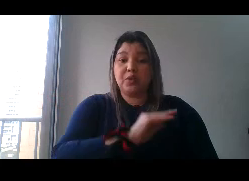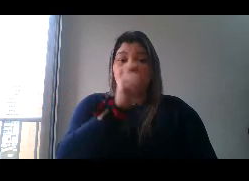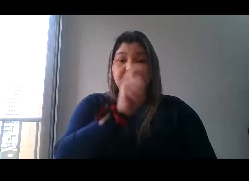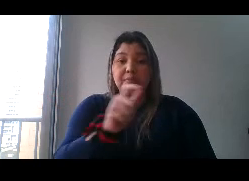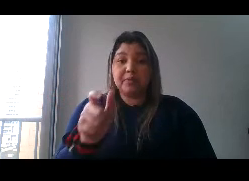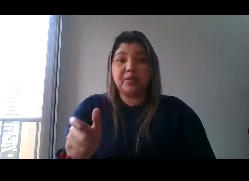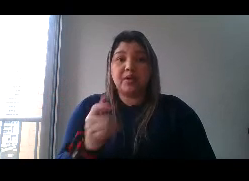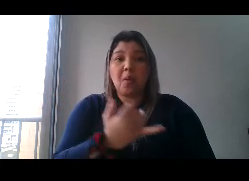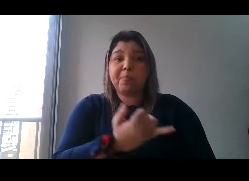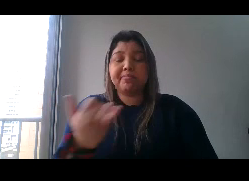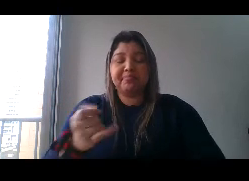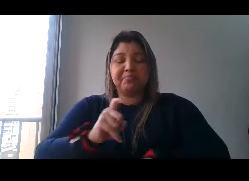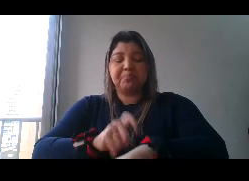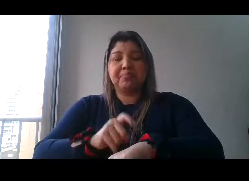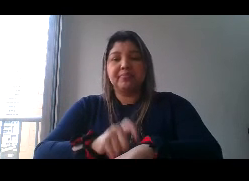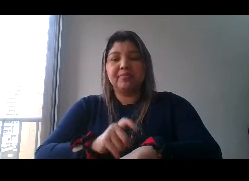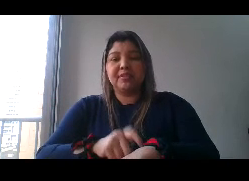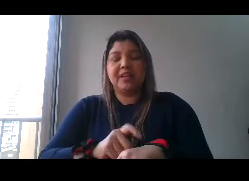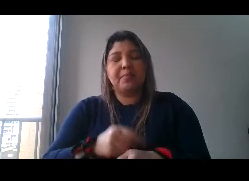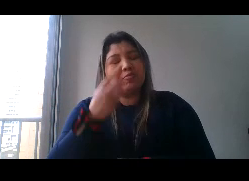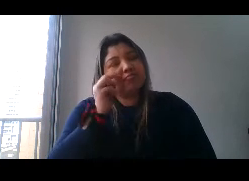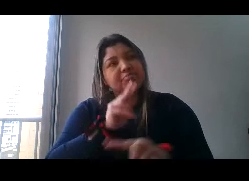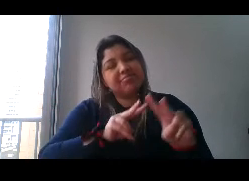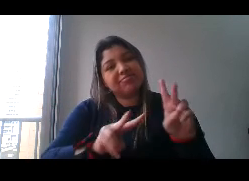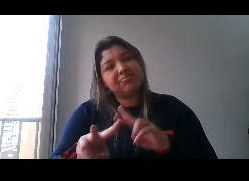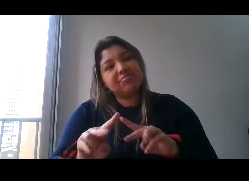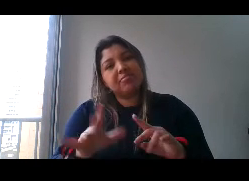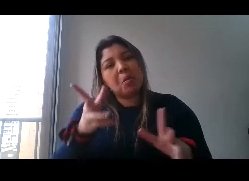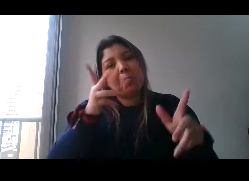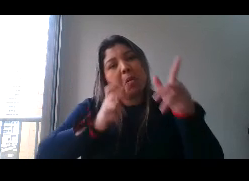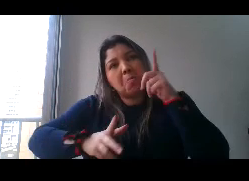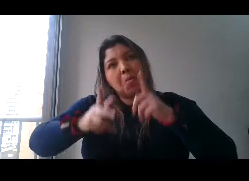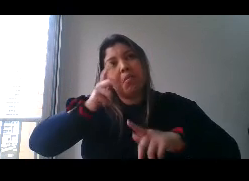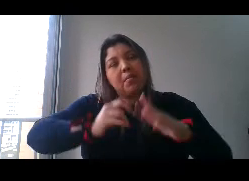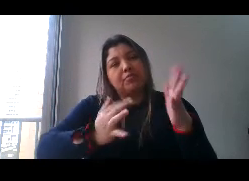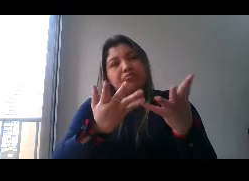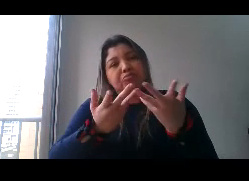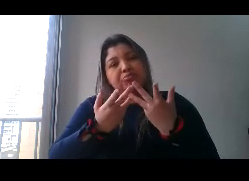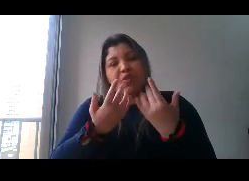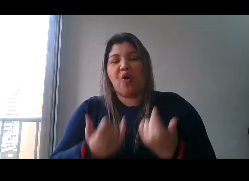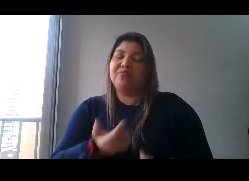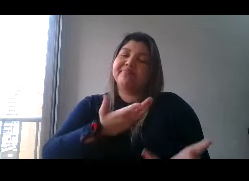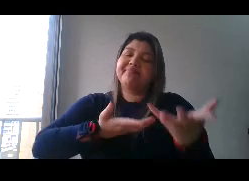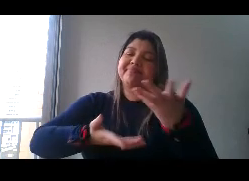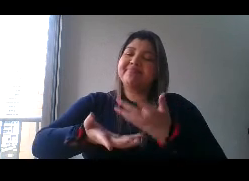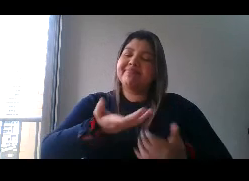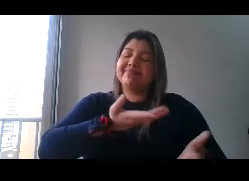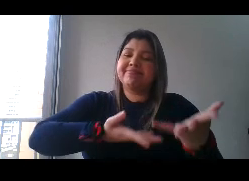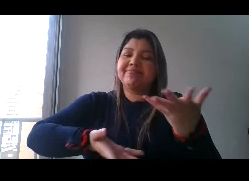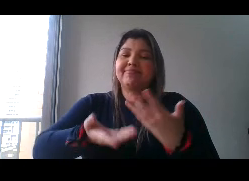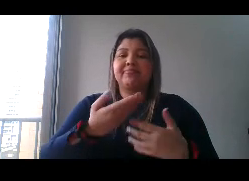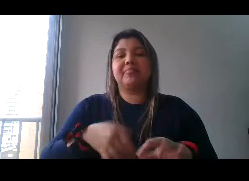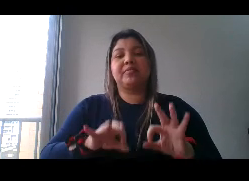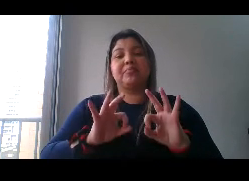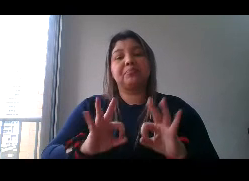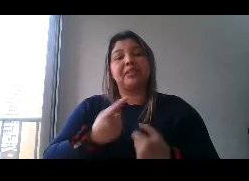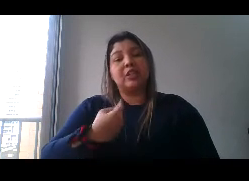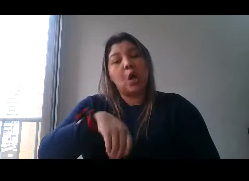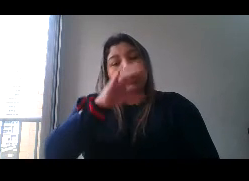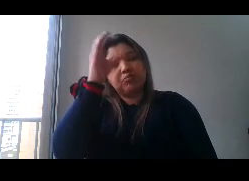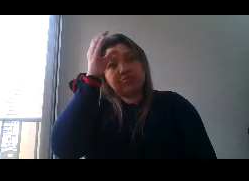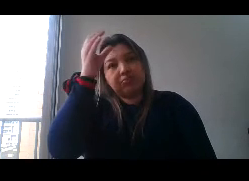el tiempo de escuchar esta conversación que tuvimos hoy en la mañana, y que estos conceptos que